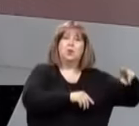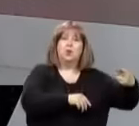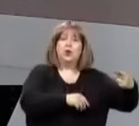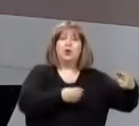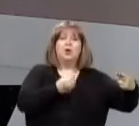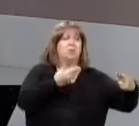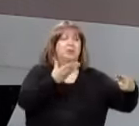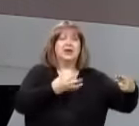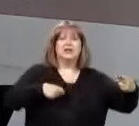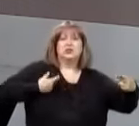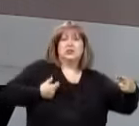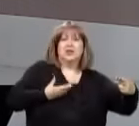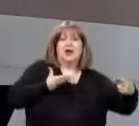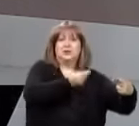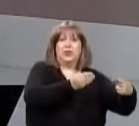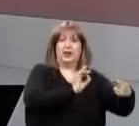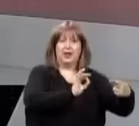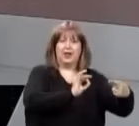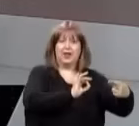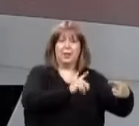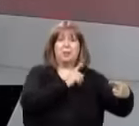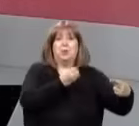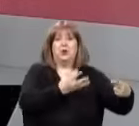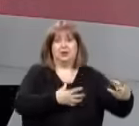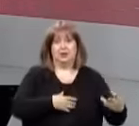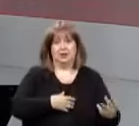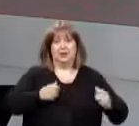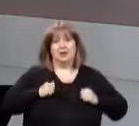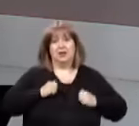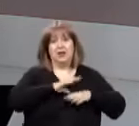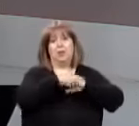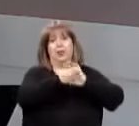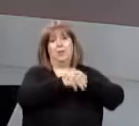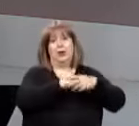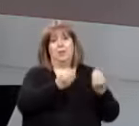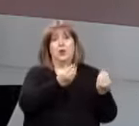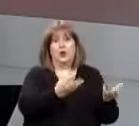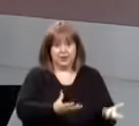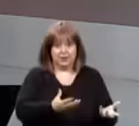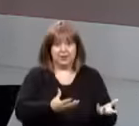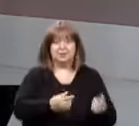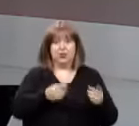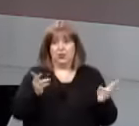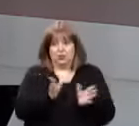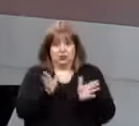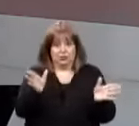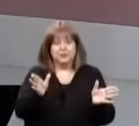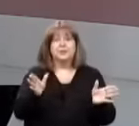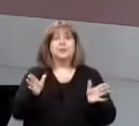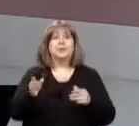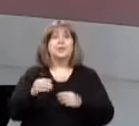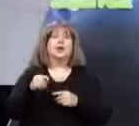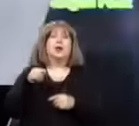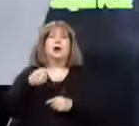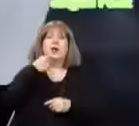sociedad. ¿Qué hacemos nosotros también para tratar de no mirar de afuera y ser cómplices indirectos de las cosas que van sucediendo? Sí, sí. Bueno, hablaron el